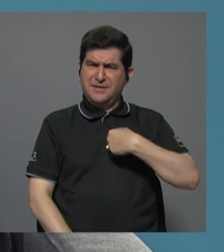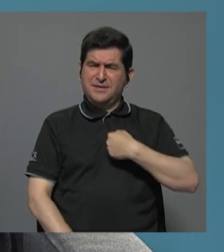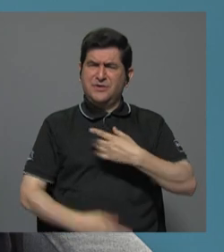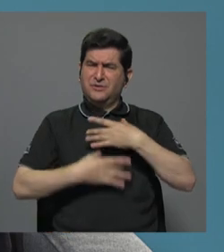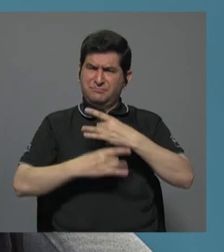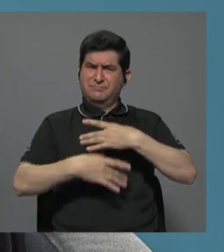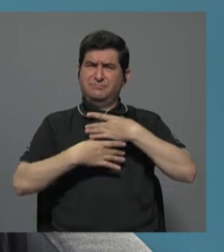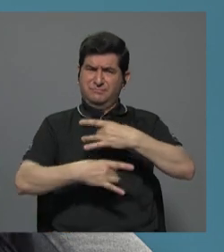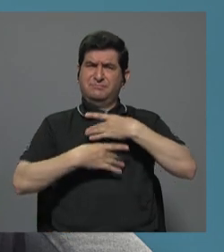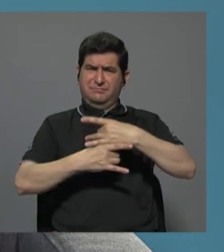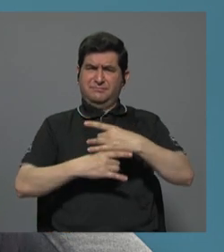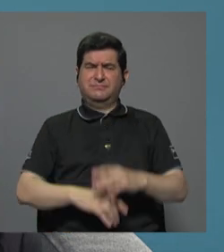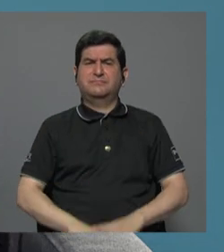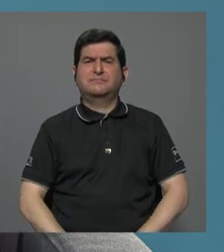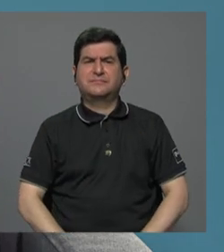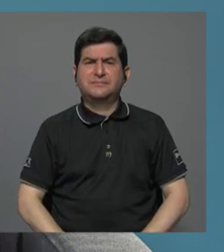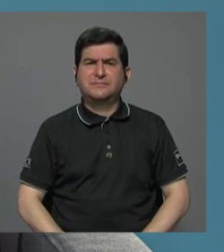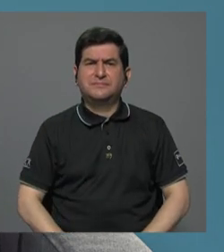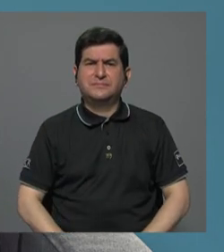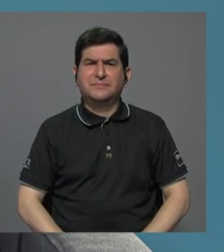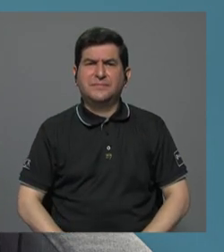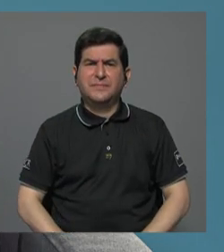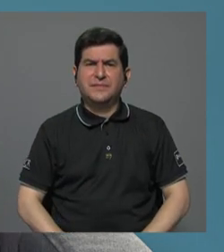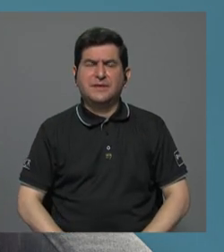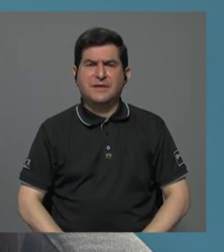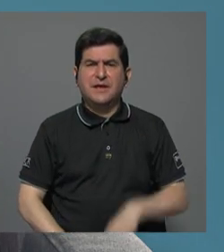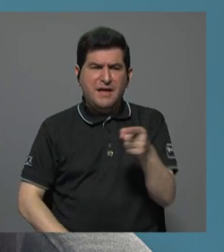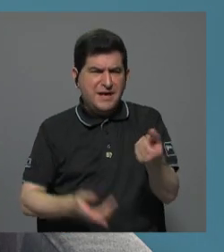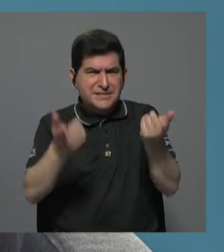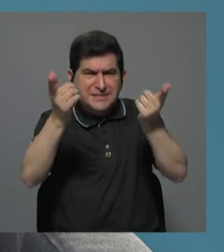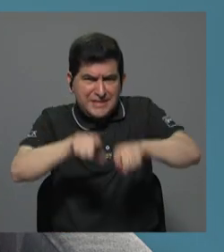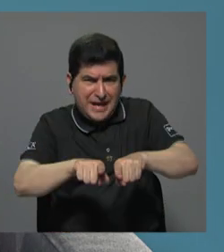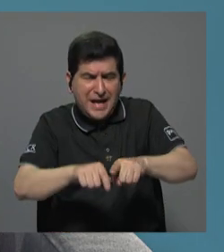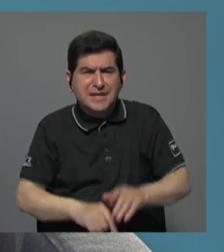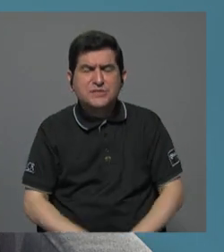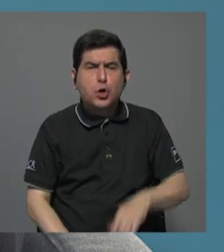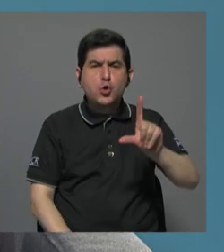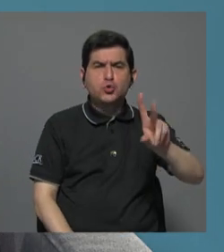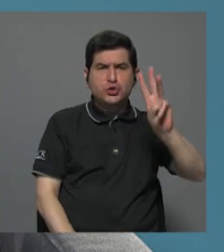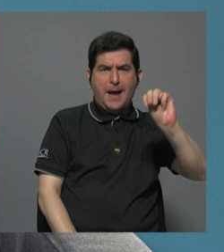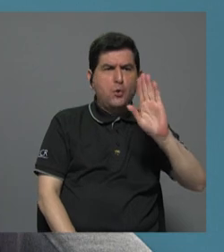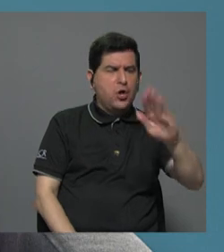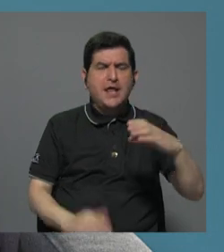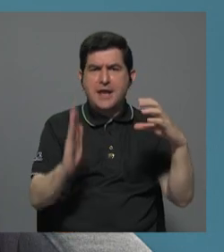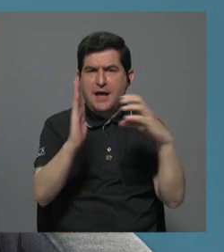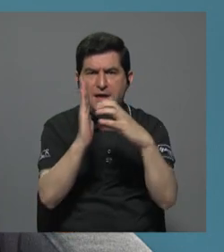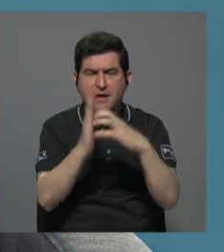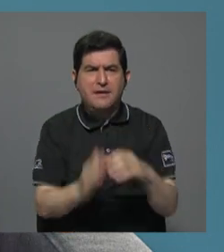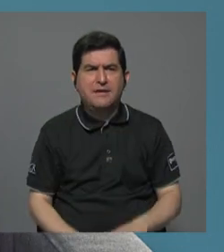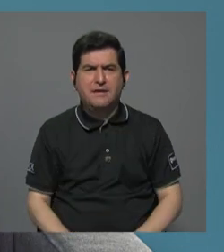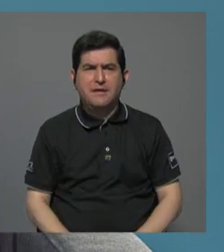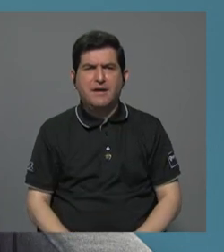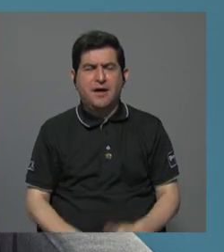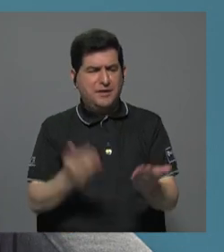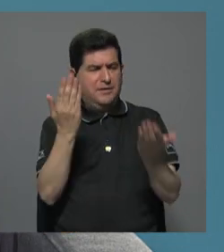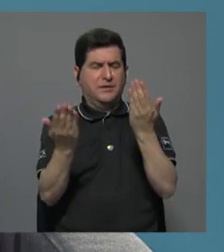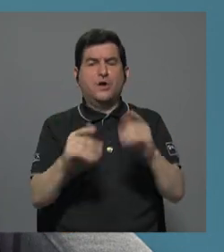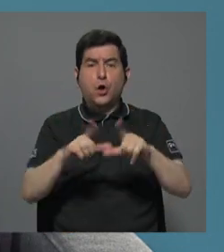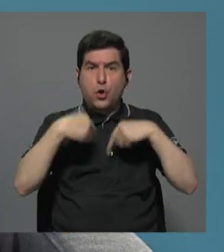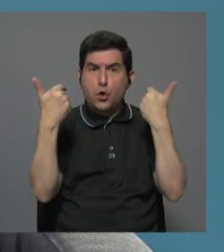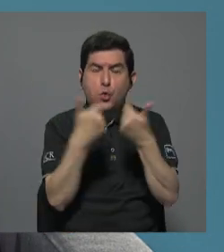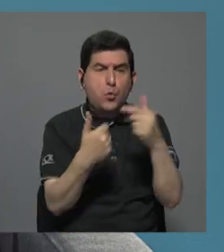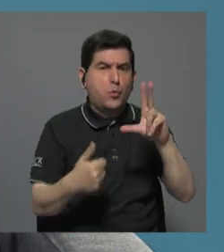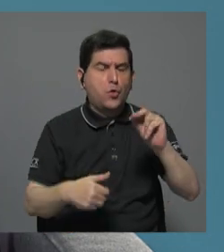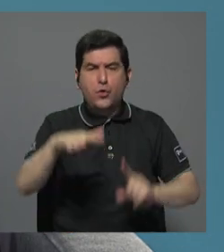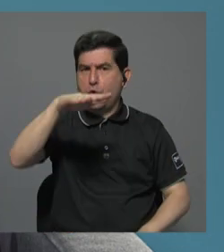bueno este pusimos contra en este caso lucía molina en su artículo contrapone lo que es una agrupación que no